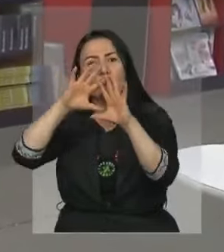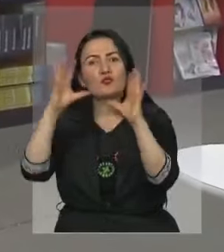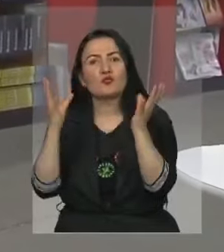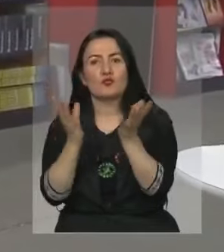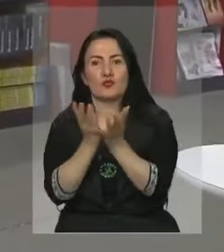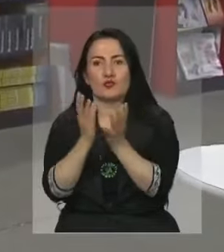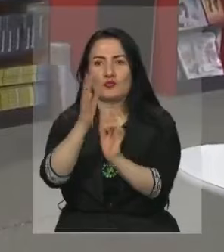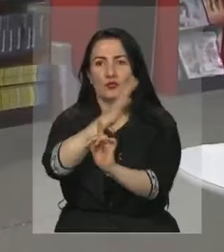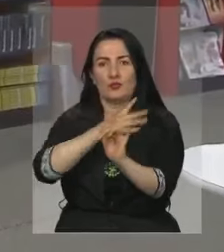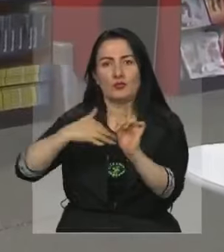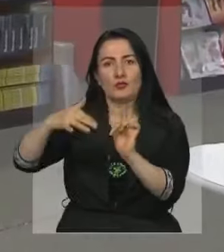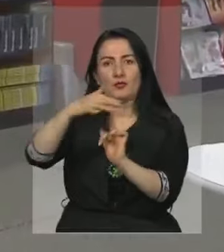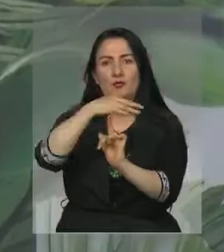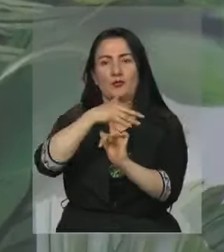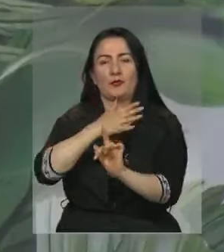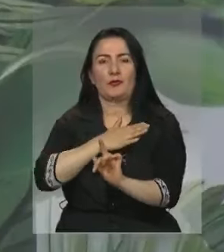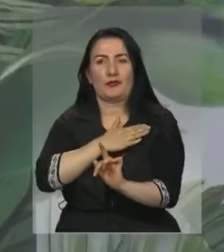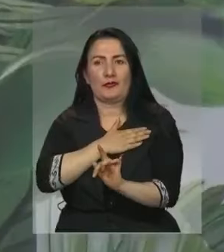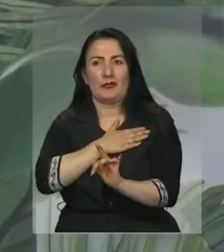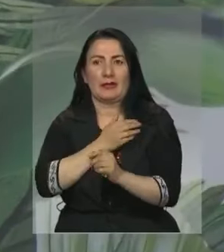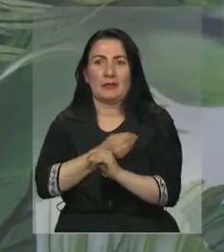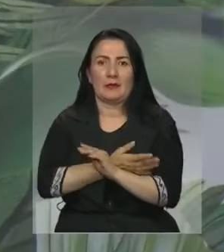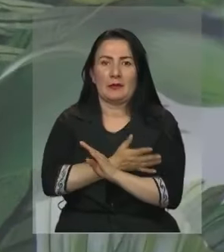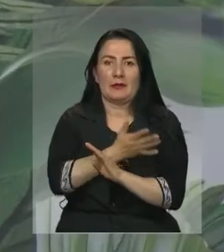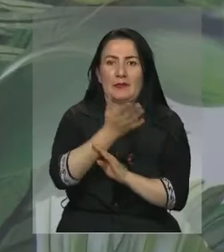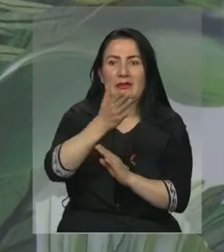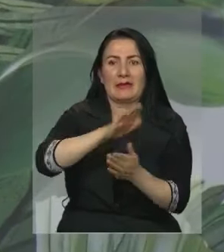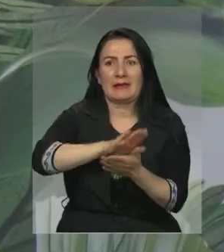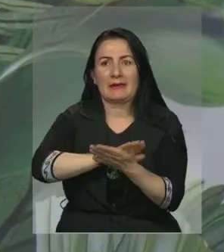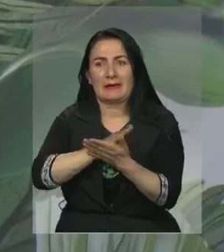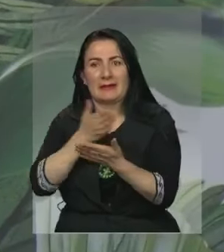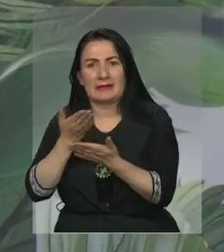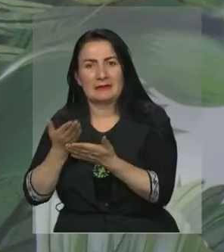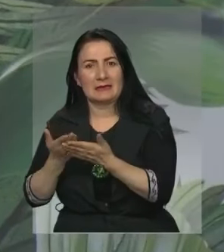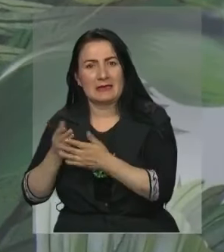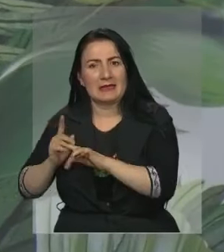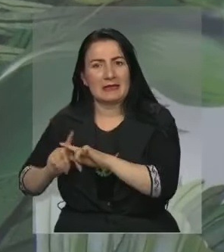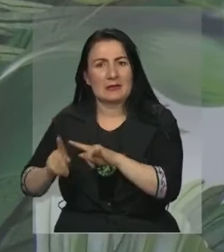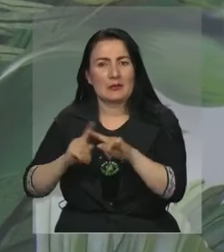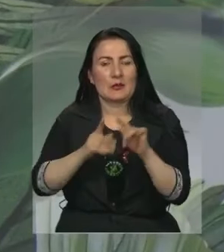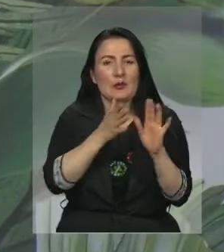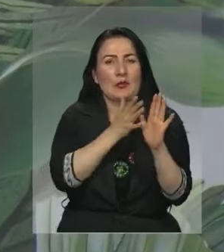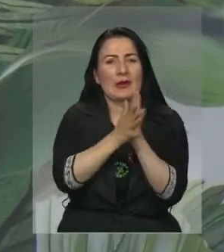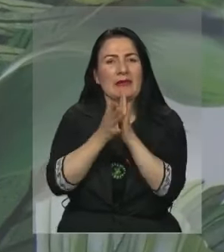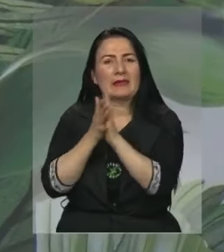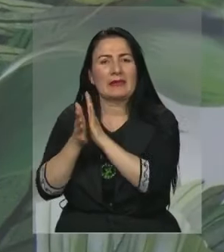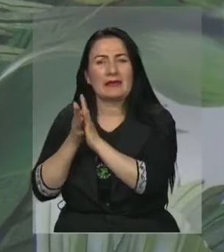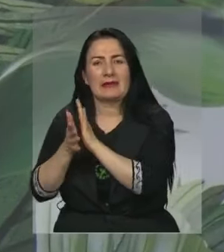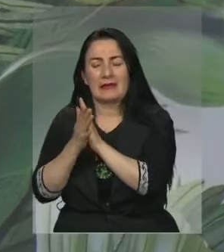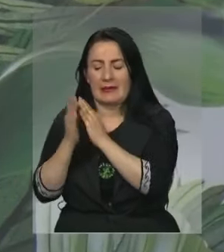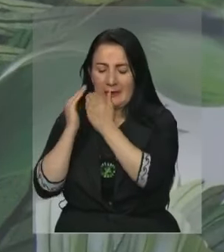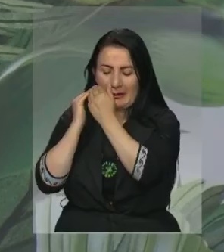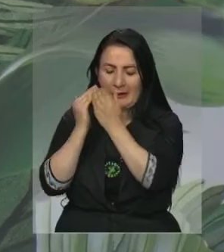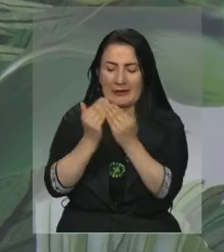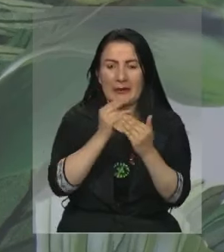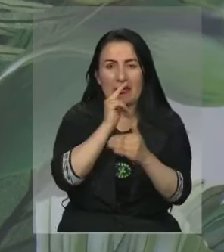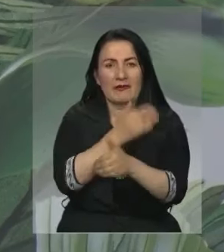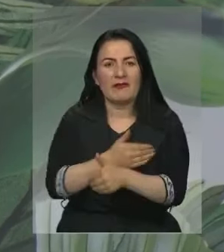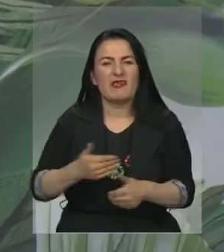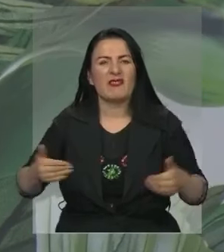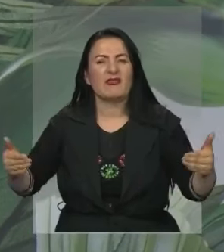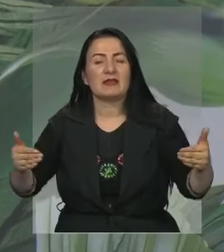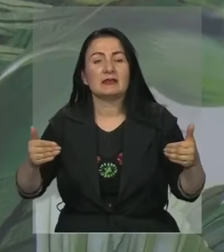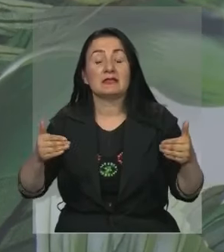en materia ambiental. Novelistas, poetas, traductores, ensayistas, cuentistas, autores de literatura